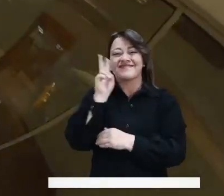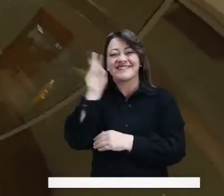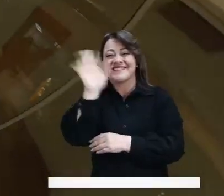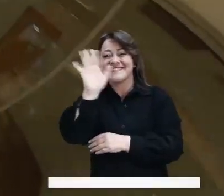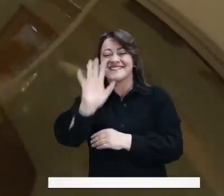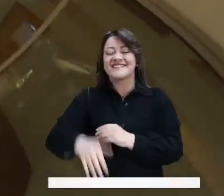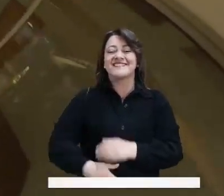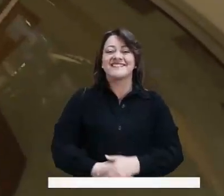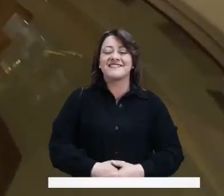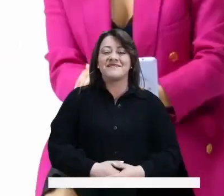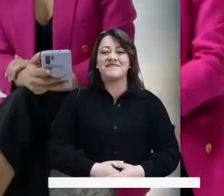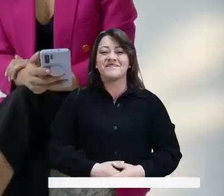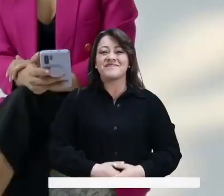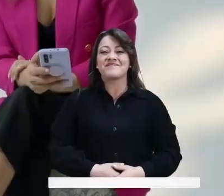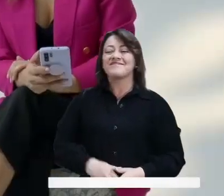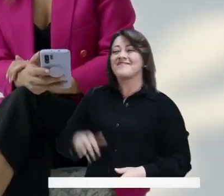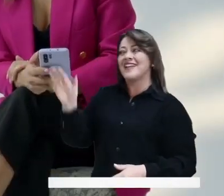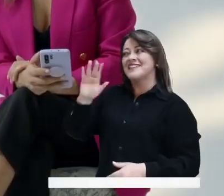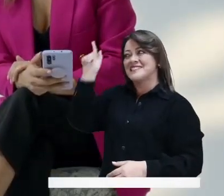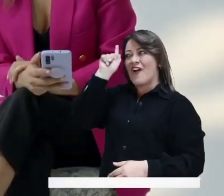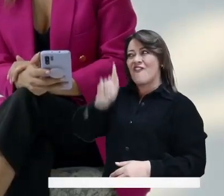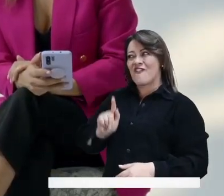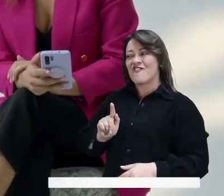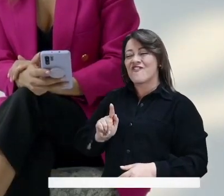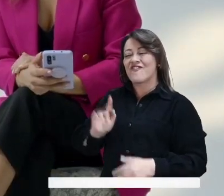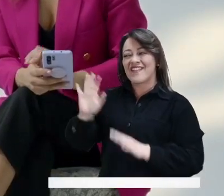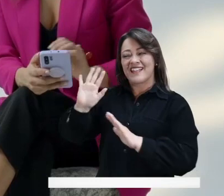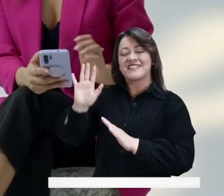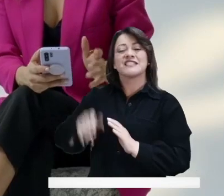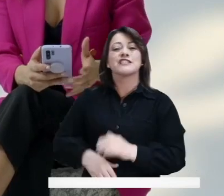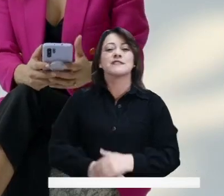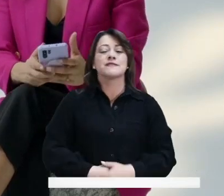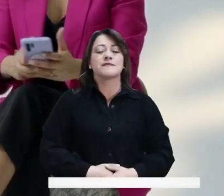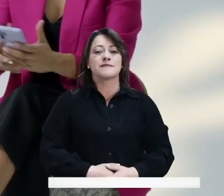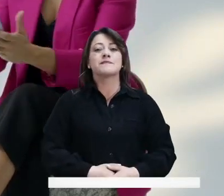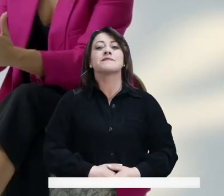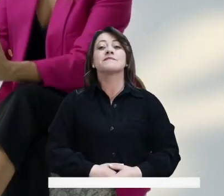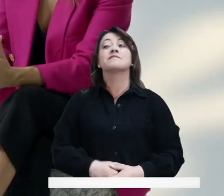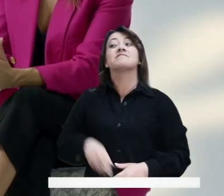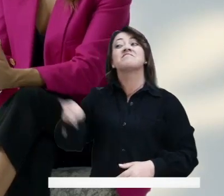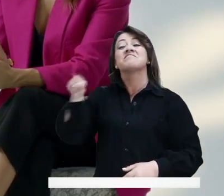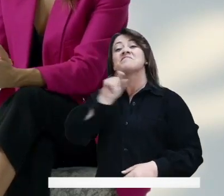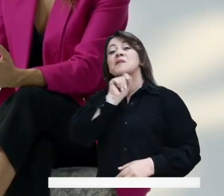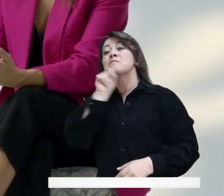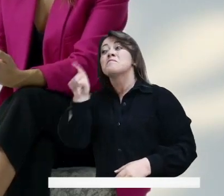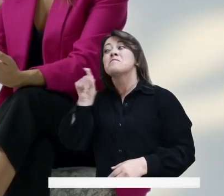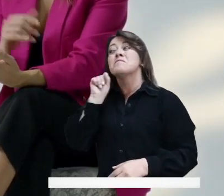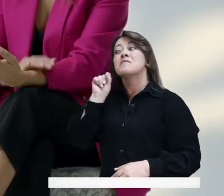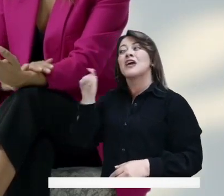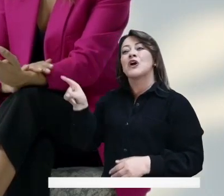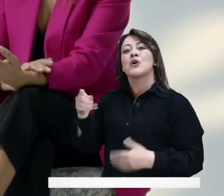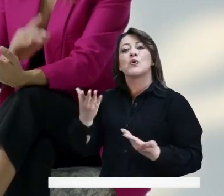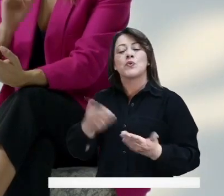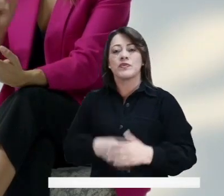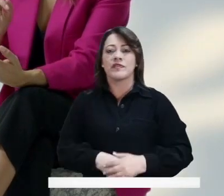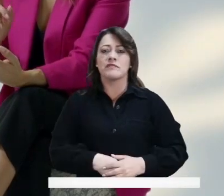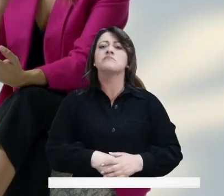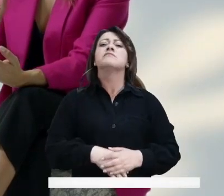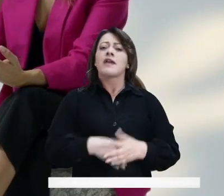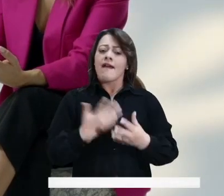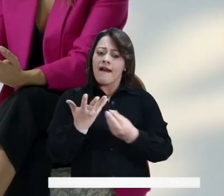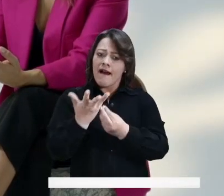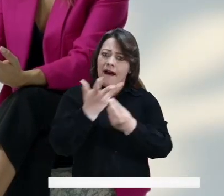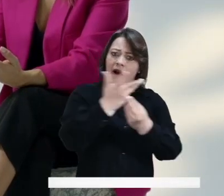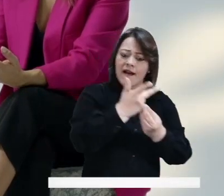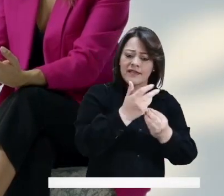próximo. Chao. Chao, Fernanda, nos volvemos a encontrar. Fernanda nos deja una pregunta a concejales y es,